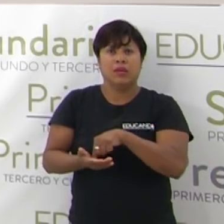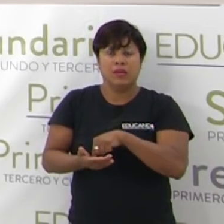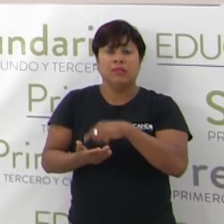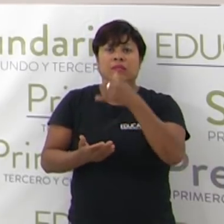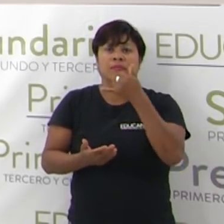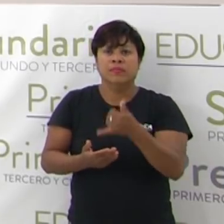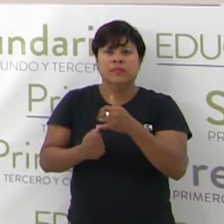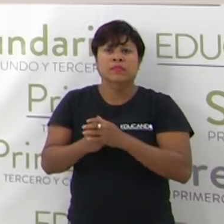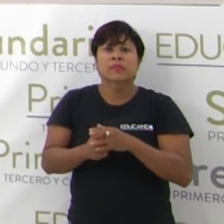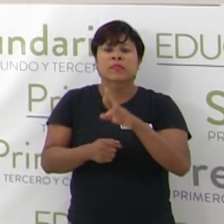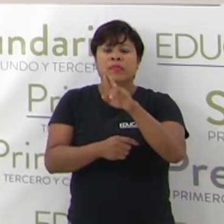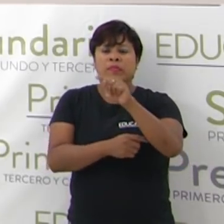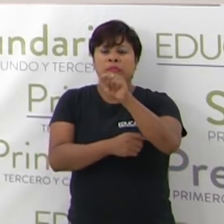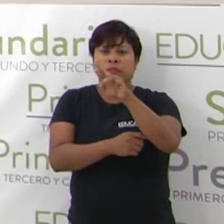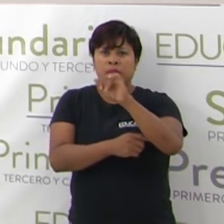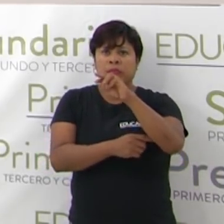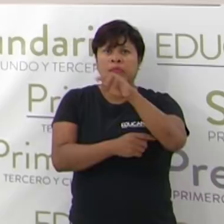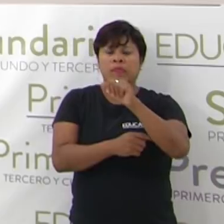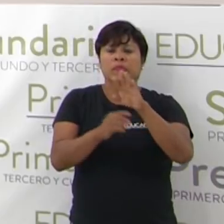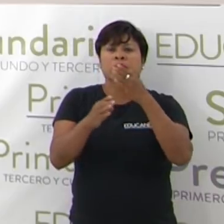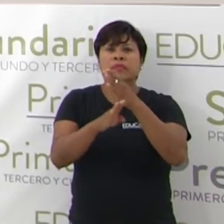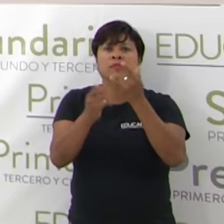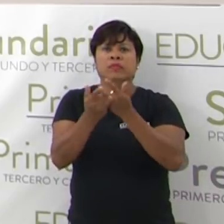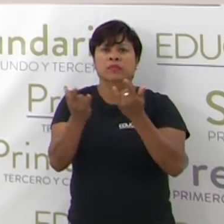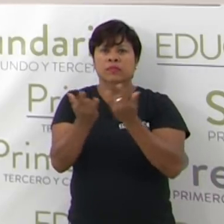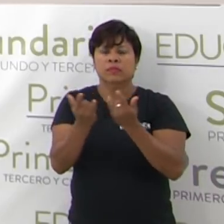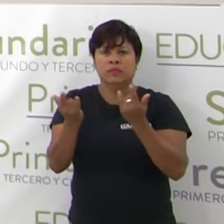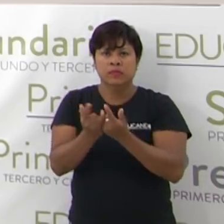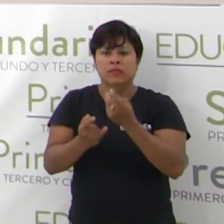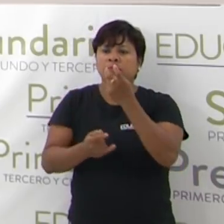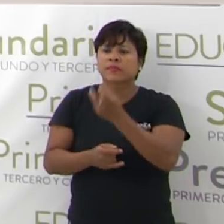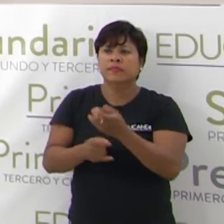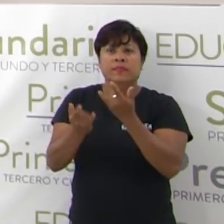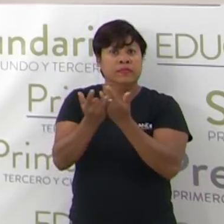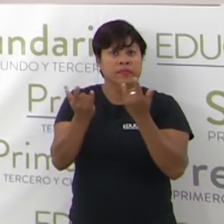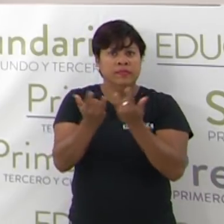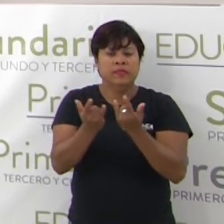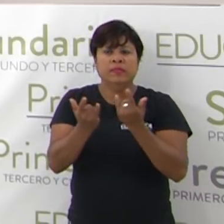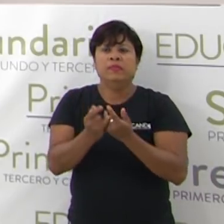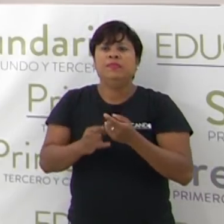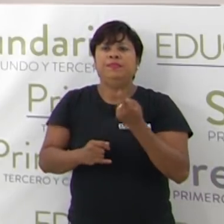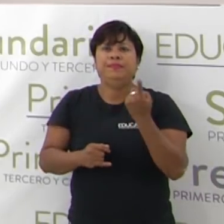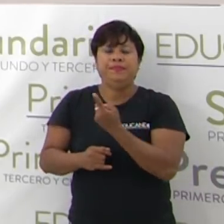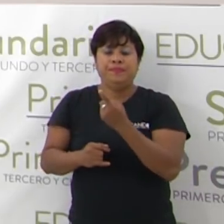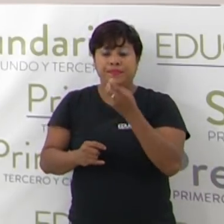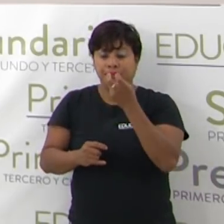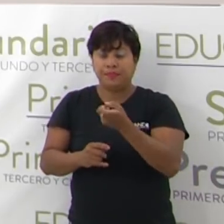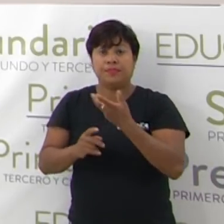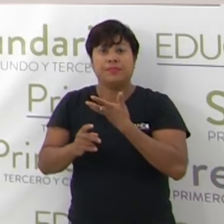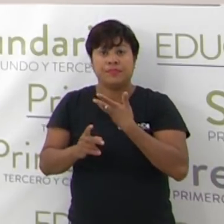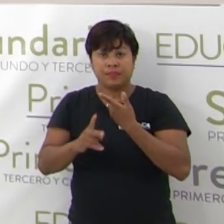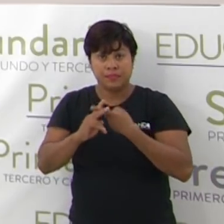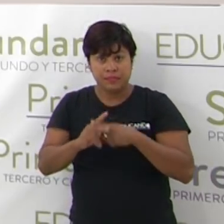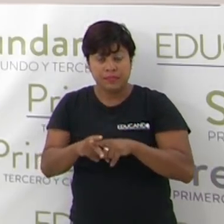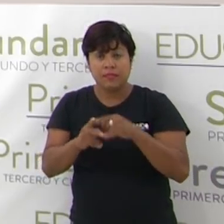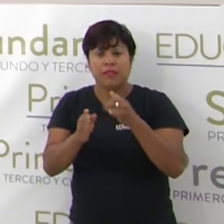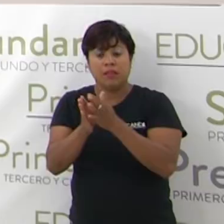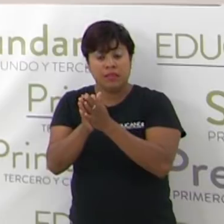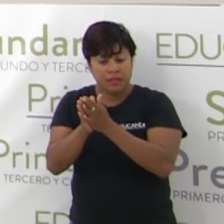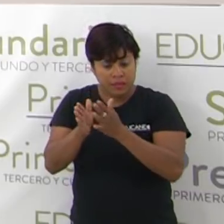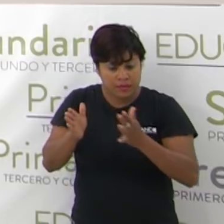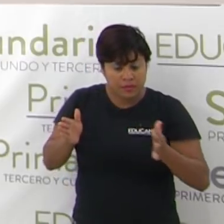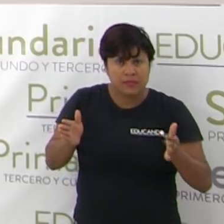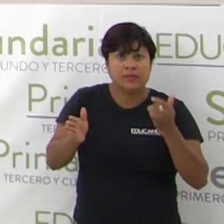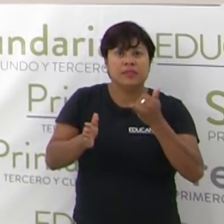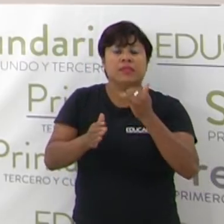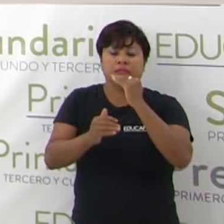y la trama de la historia. Esta trama de la historia pues tiene un inicio, un desarrollo y